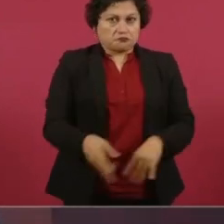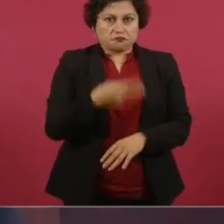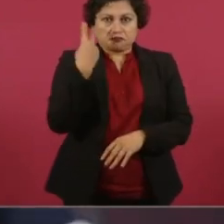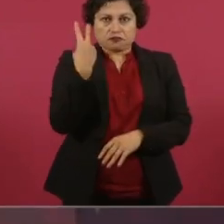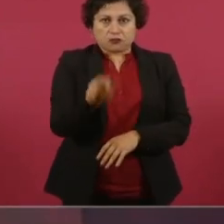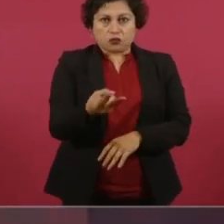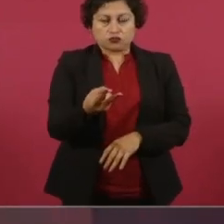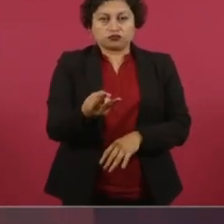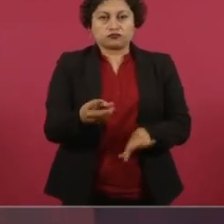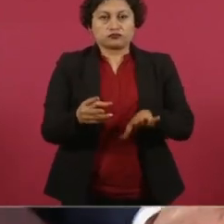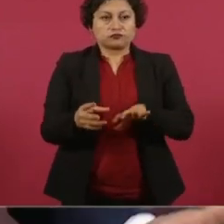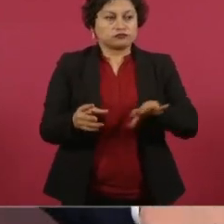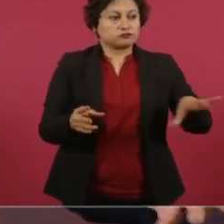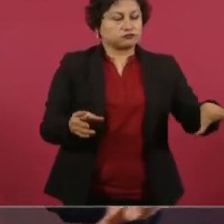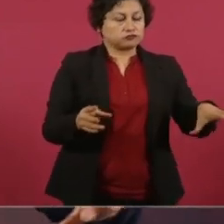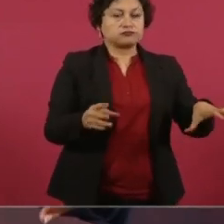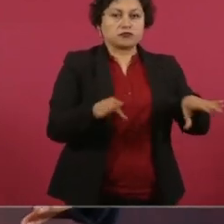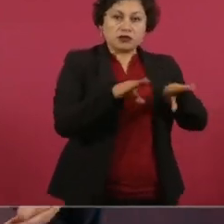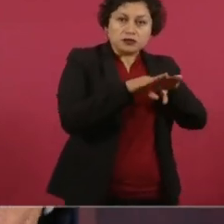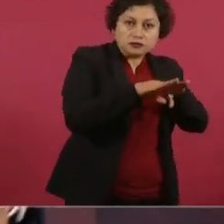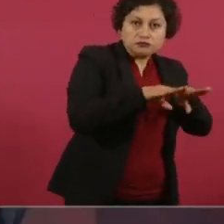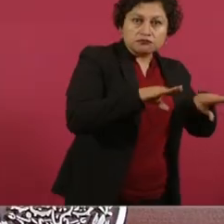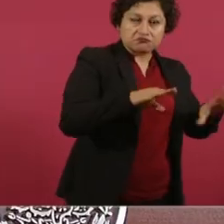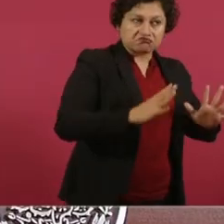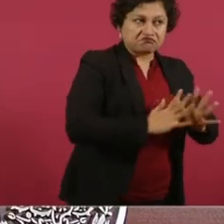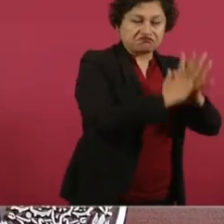O democracia o dictadura.